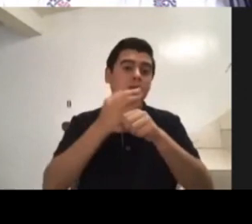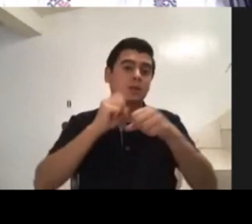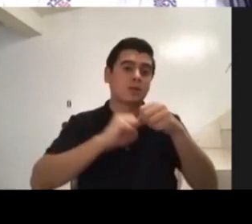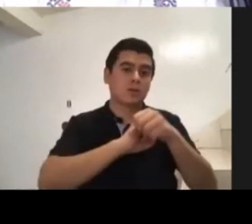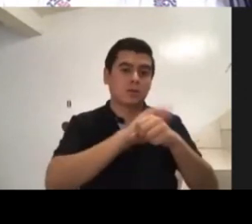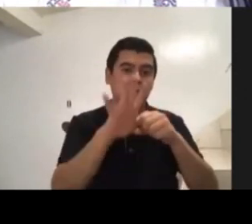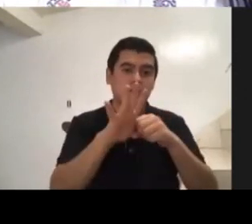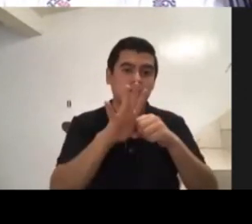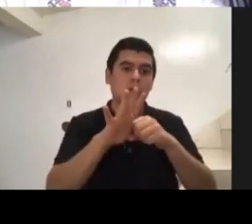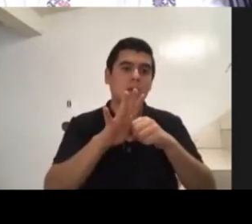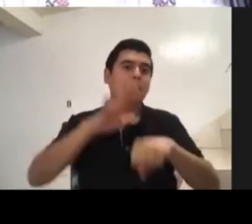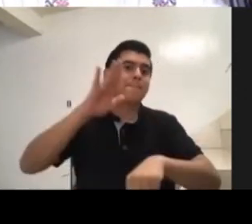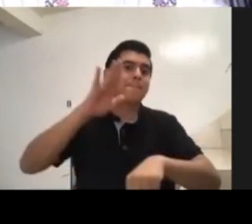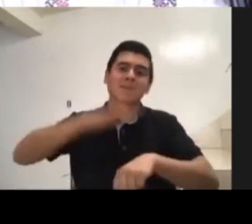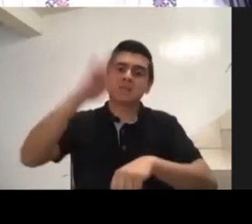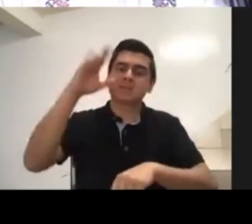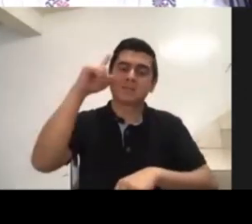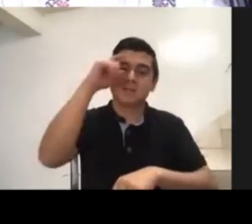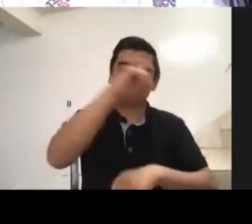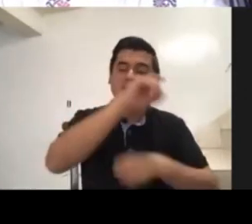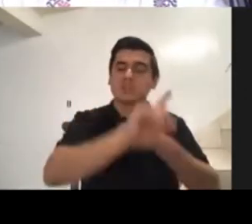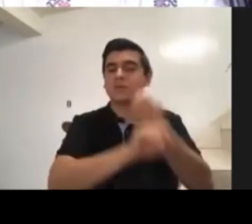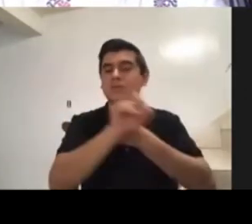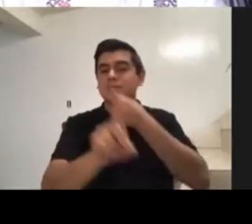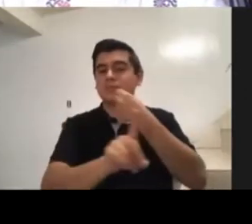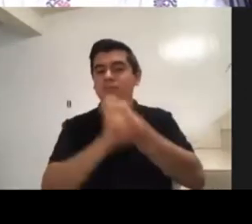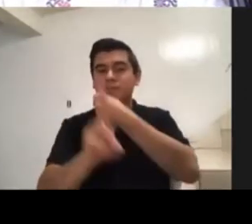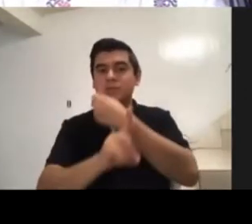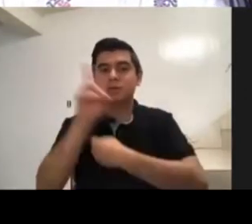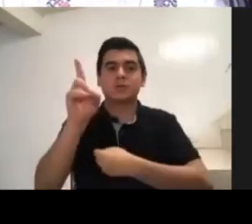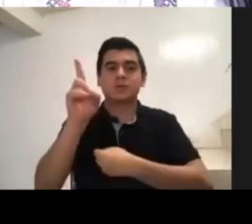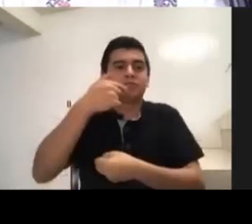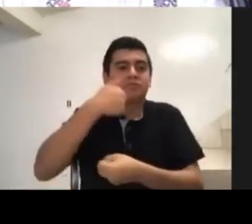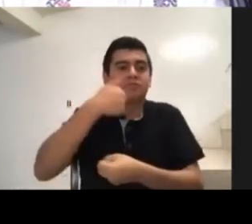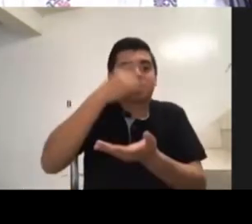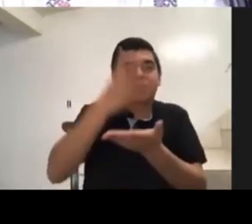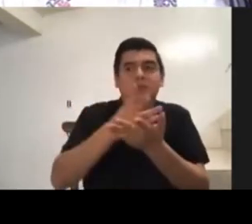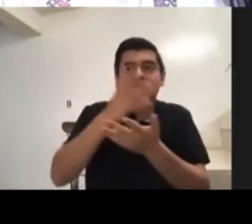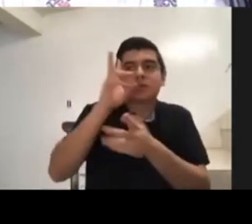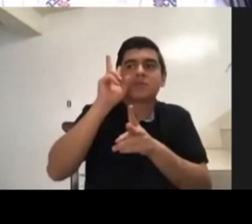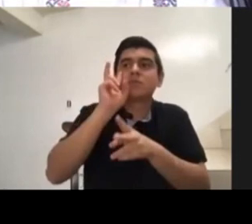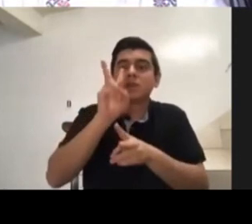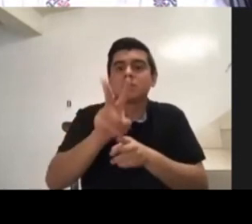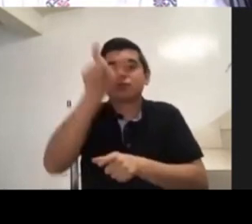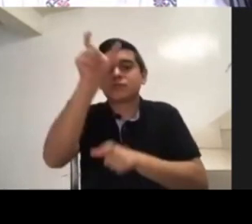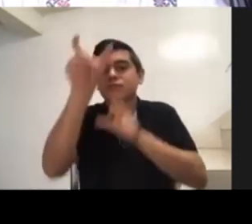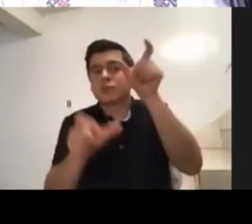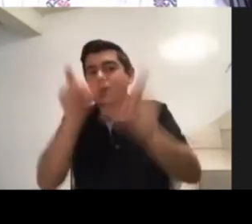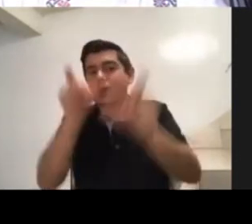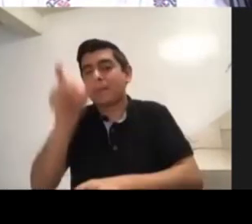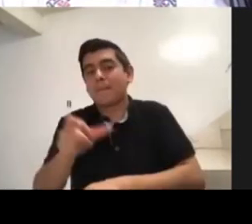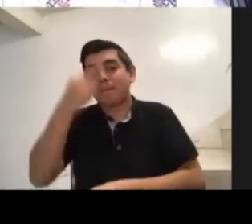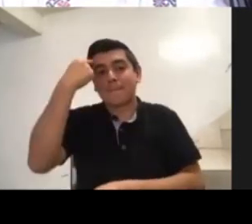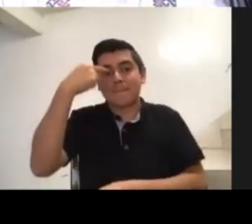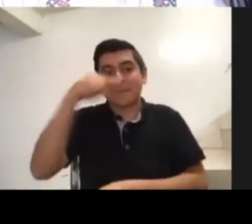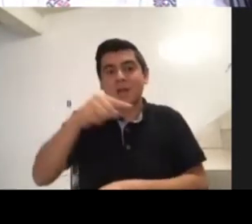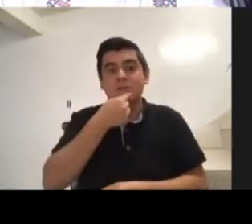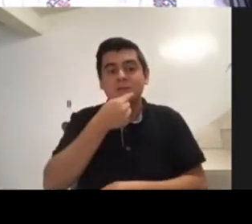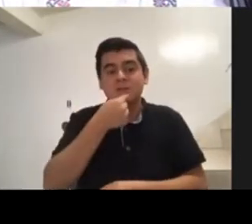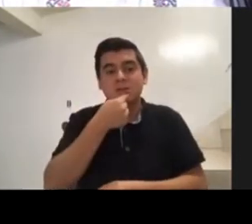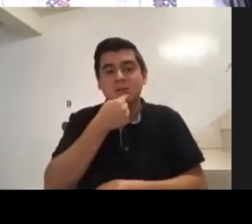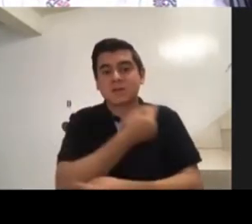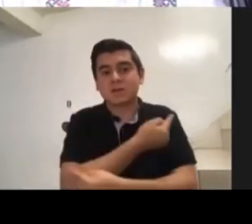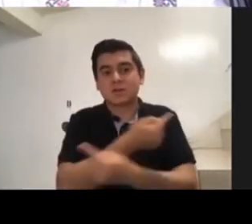mucho mayores, no solamente por las condiciones que deberemos garantizar para un